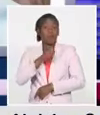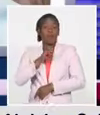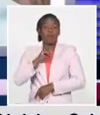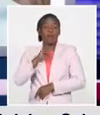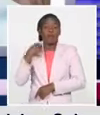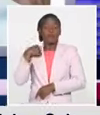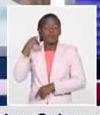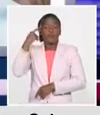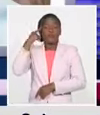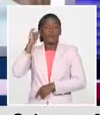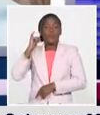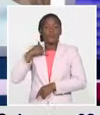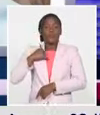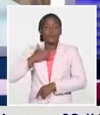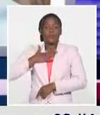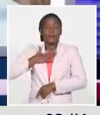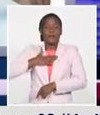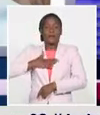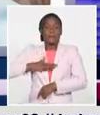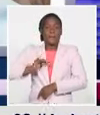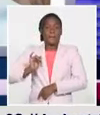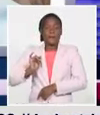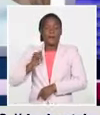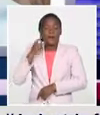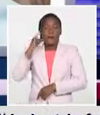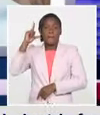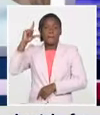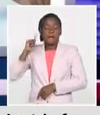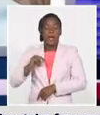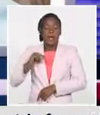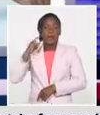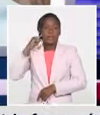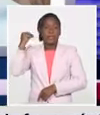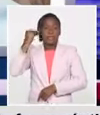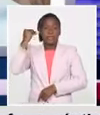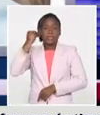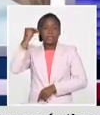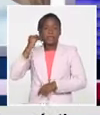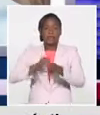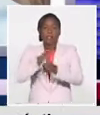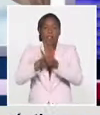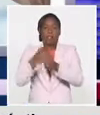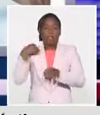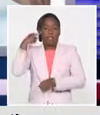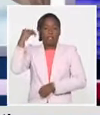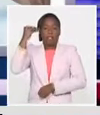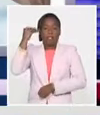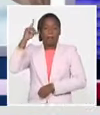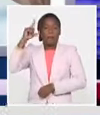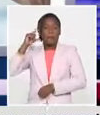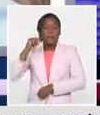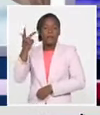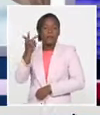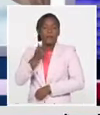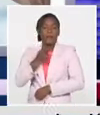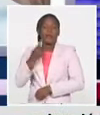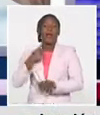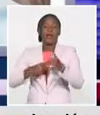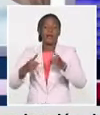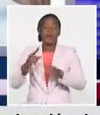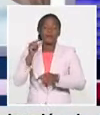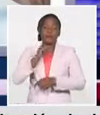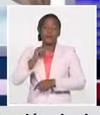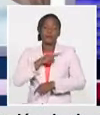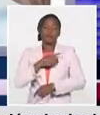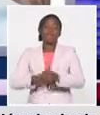para que pueden una luz en el camino, ¿no? Y es entonces, la luz en el camino. Sí, así, exactamente. Y entonces, bueno, es una de